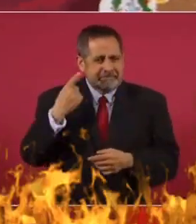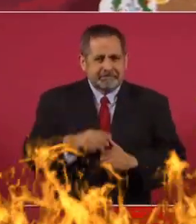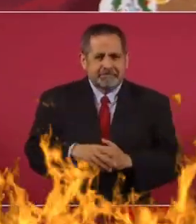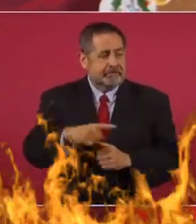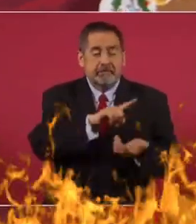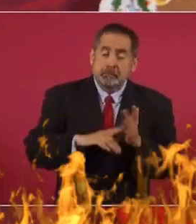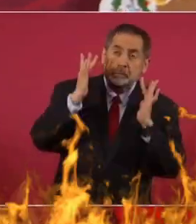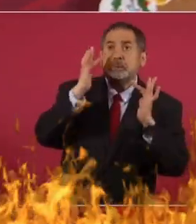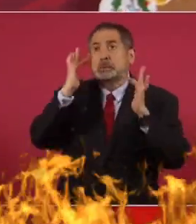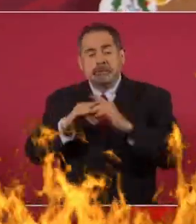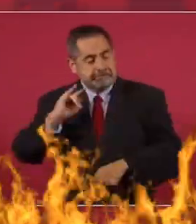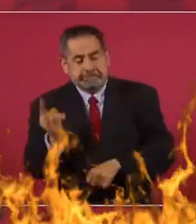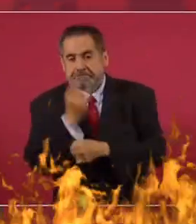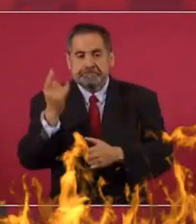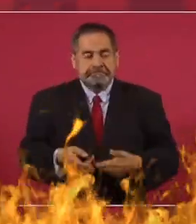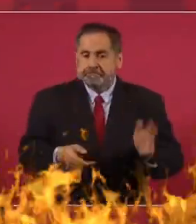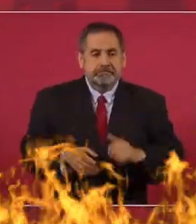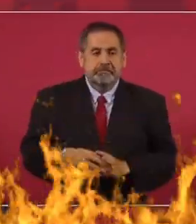santurrones, ¿no?